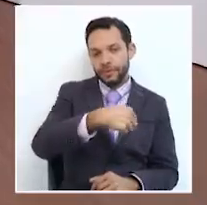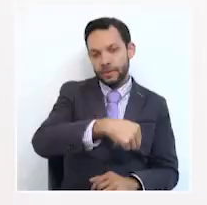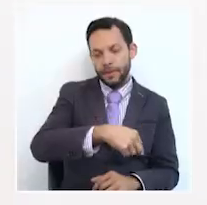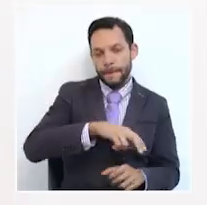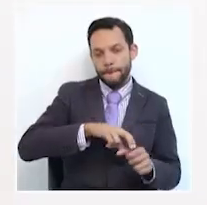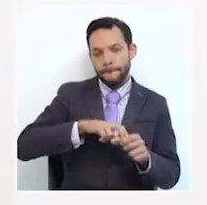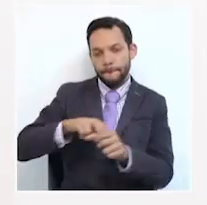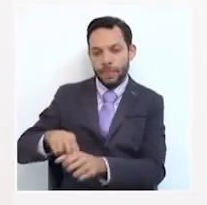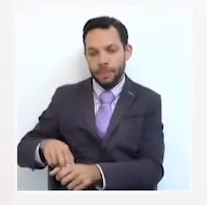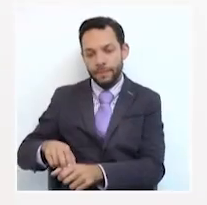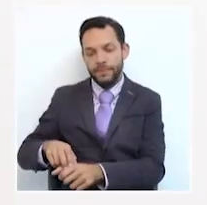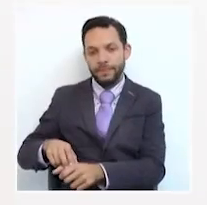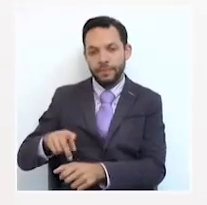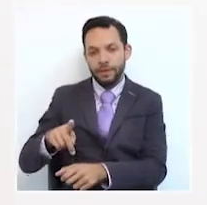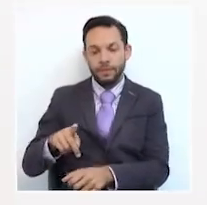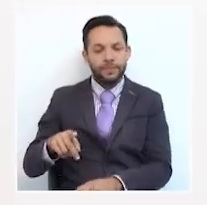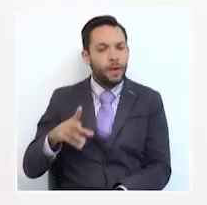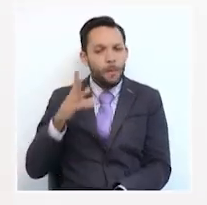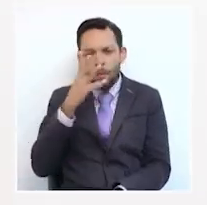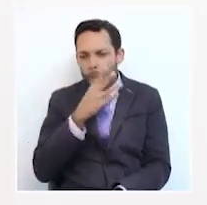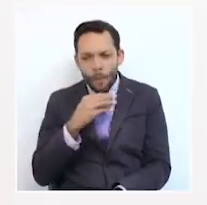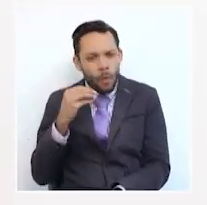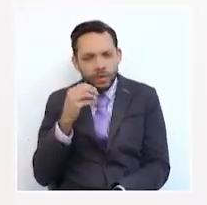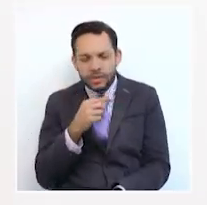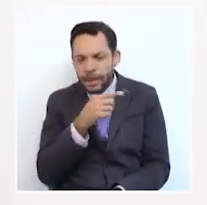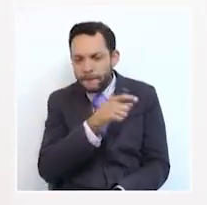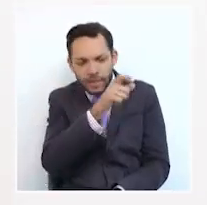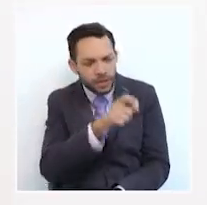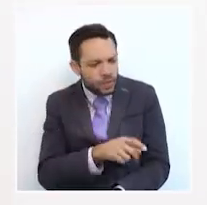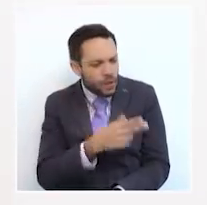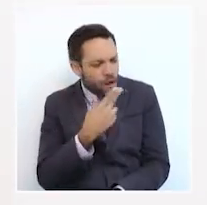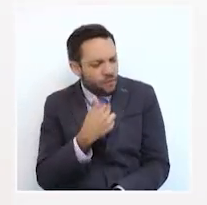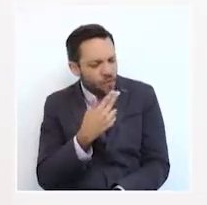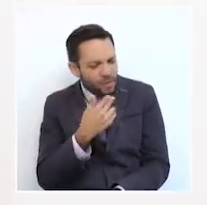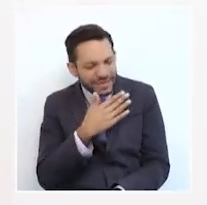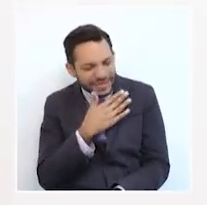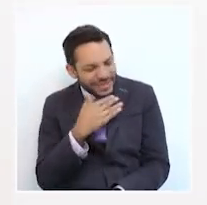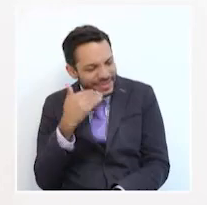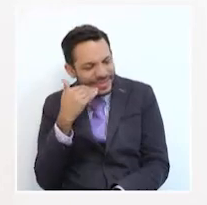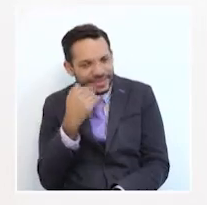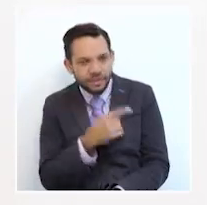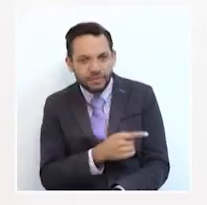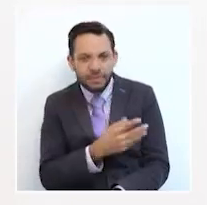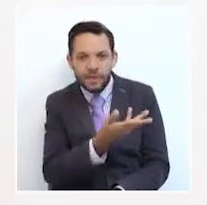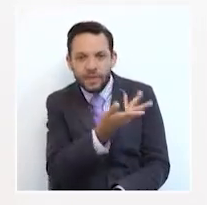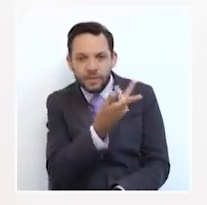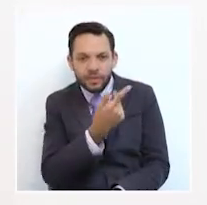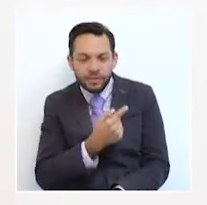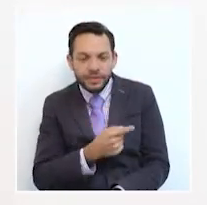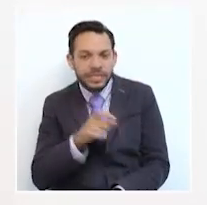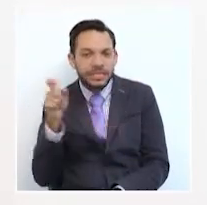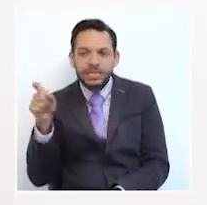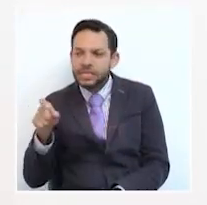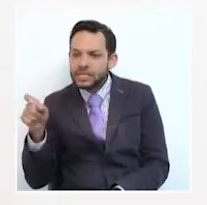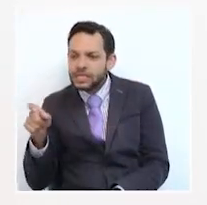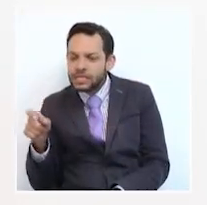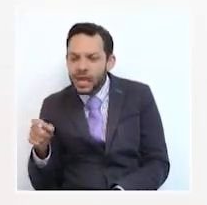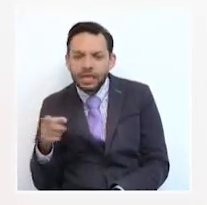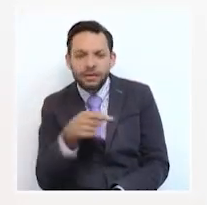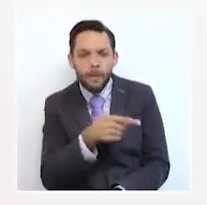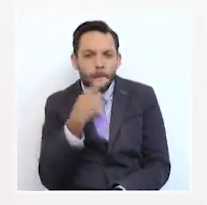pero de una forma tan bonita consciente que él necesitaba hacerse